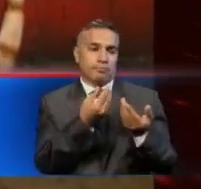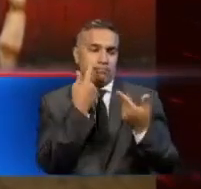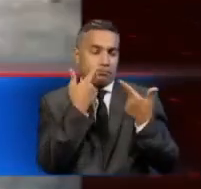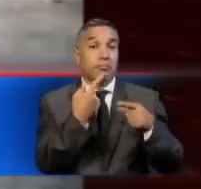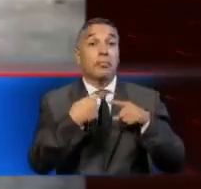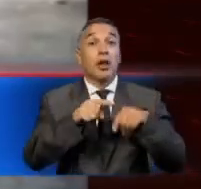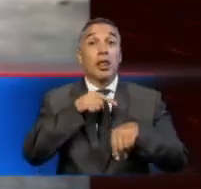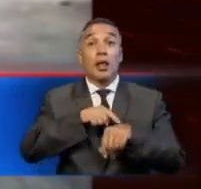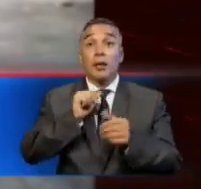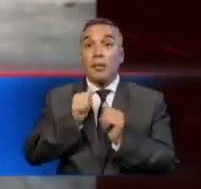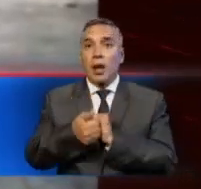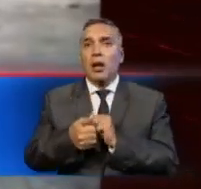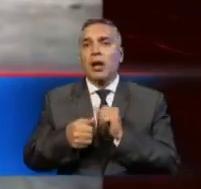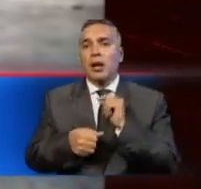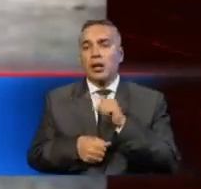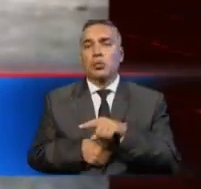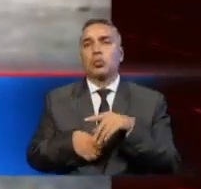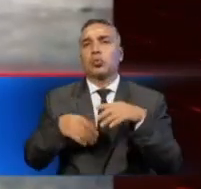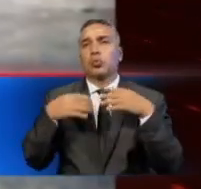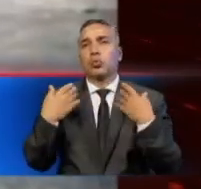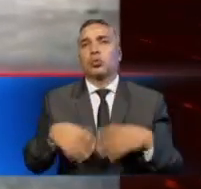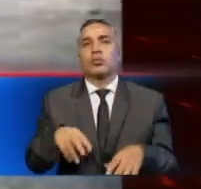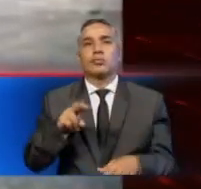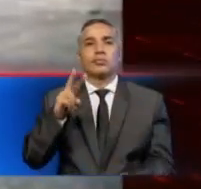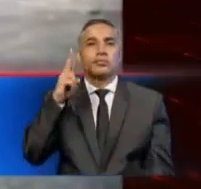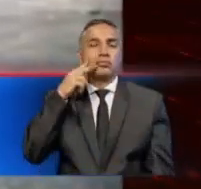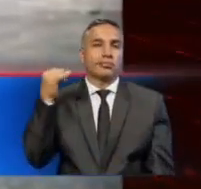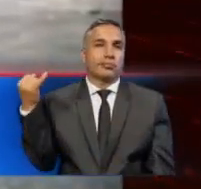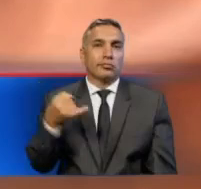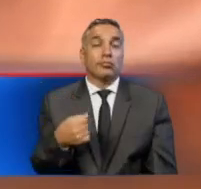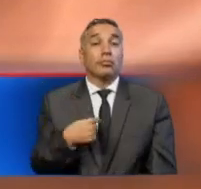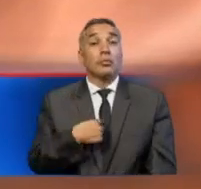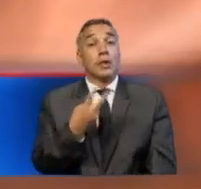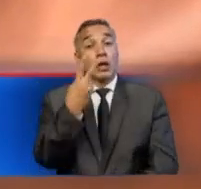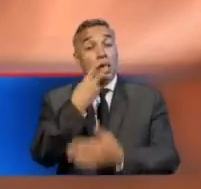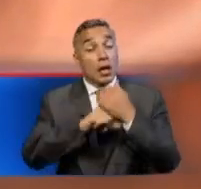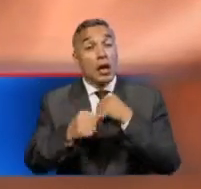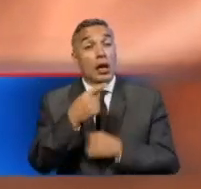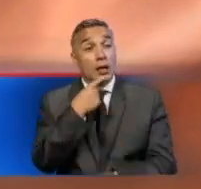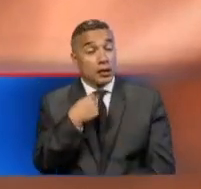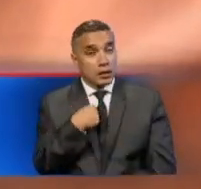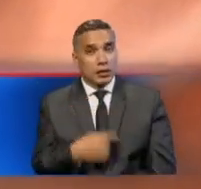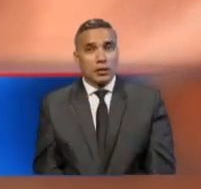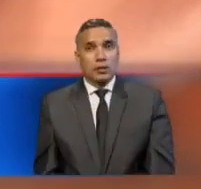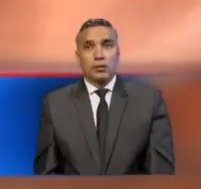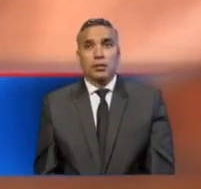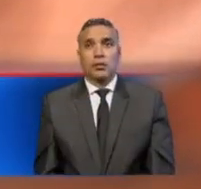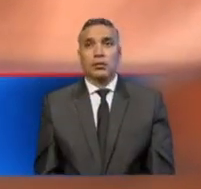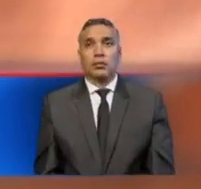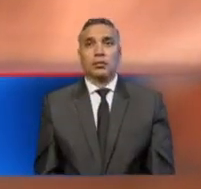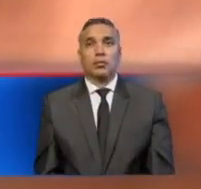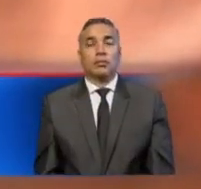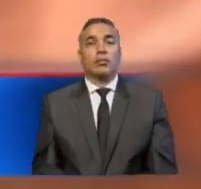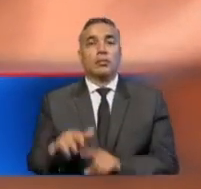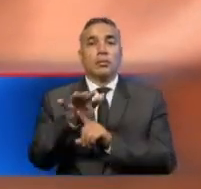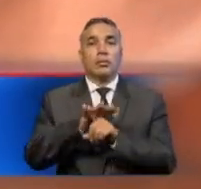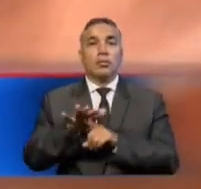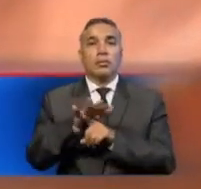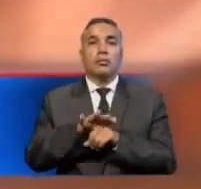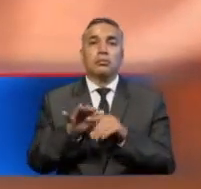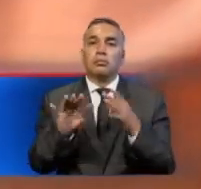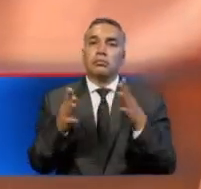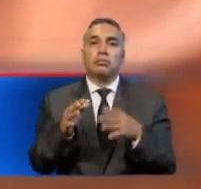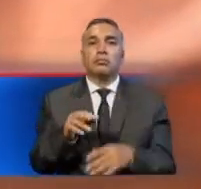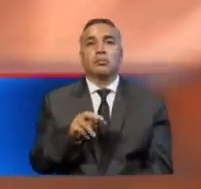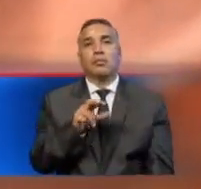el tiempo ella se convirtió en su víctima. Mi hija me comenta que ella... que él abusaba de él